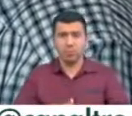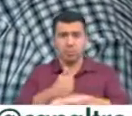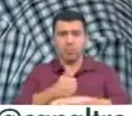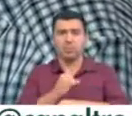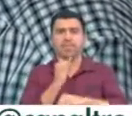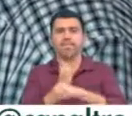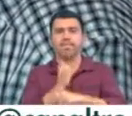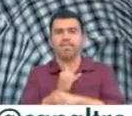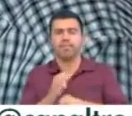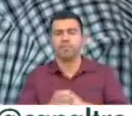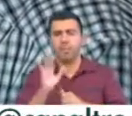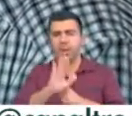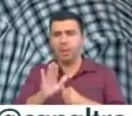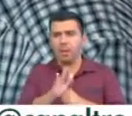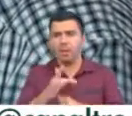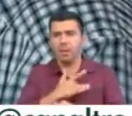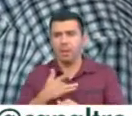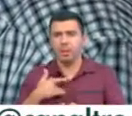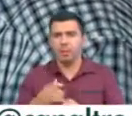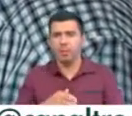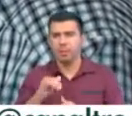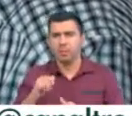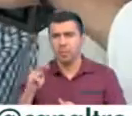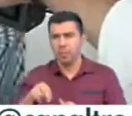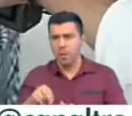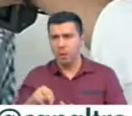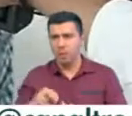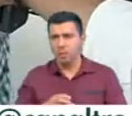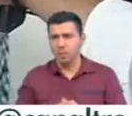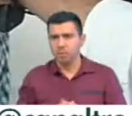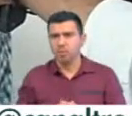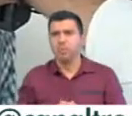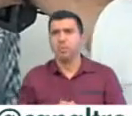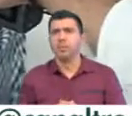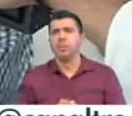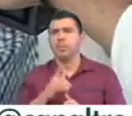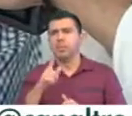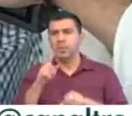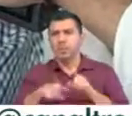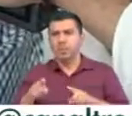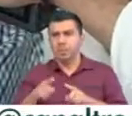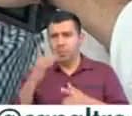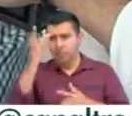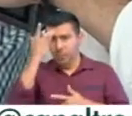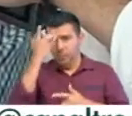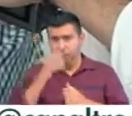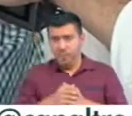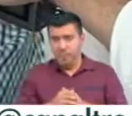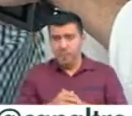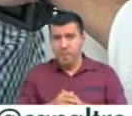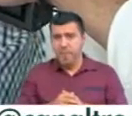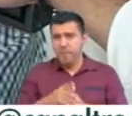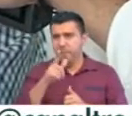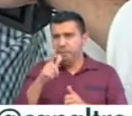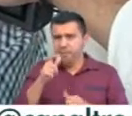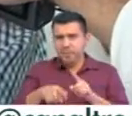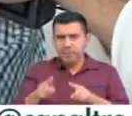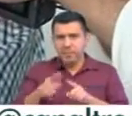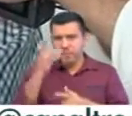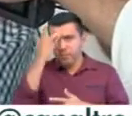Instituto Departamental de Salud, Juan Vitar. Todo lo que tiene que ver con enfermedades inmunoprevenibles, que hoy en